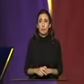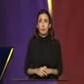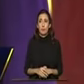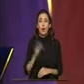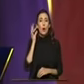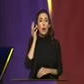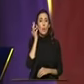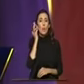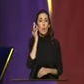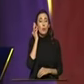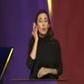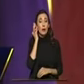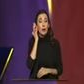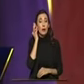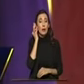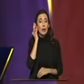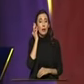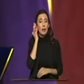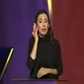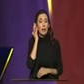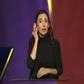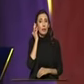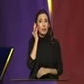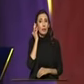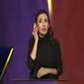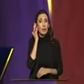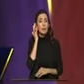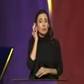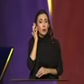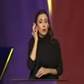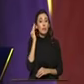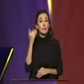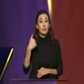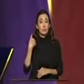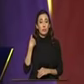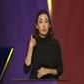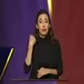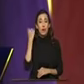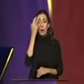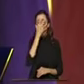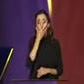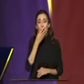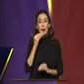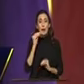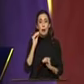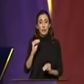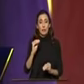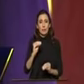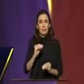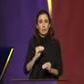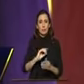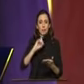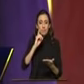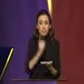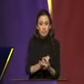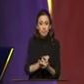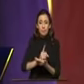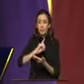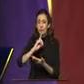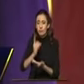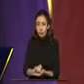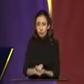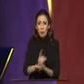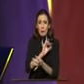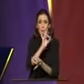Las mujeres suelen ser exageradamente, digo yo, pero maravillosamente exigentes.